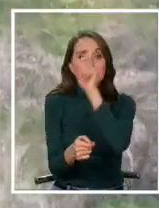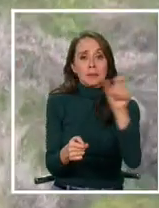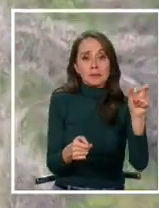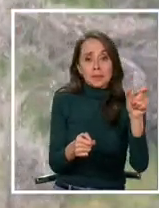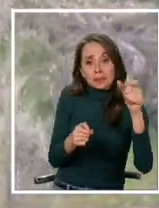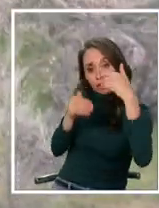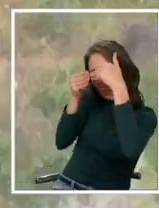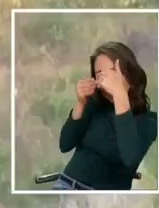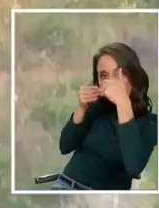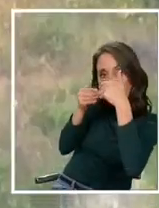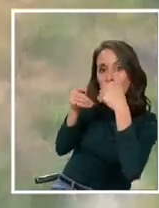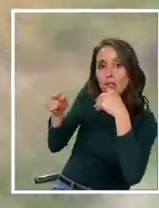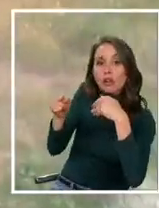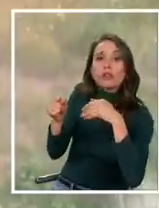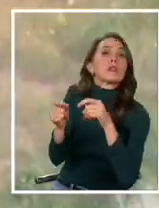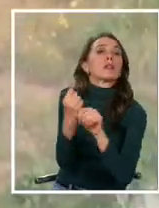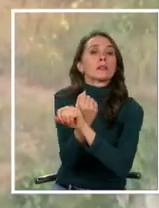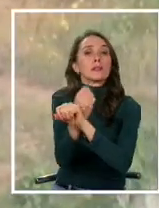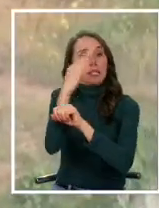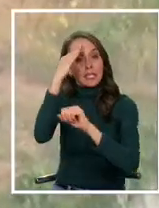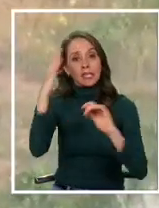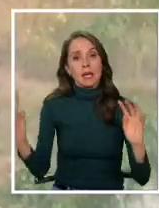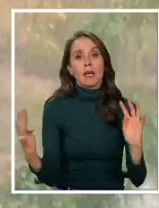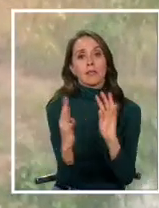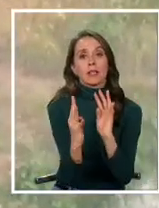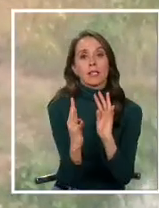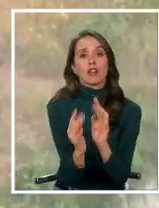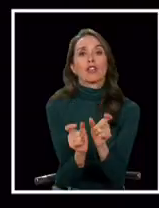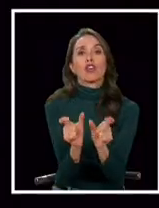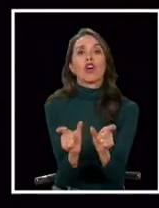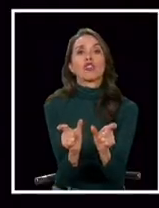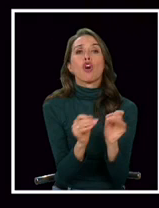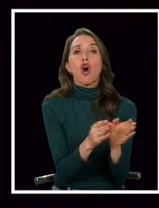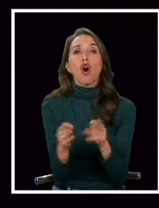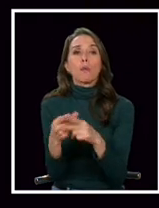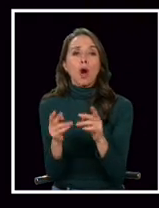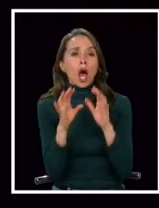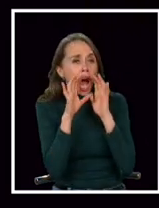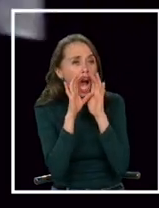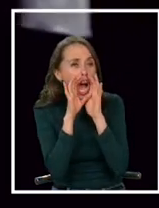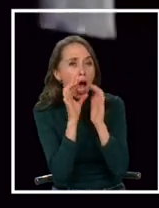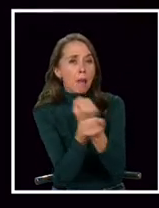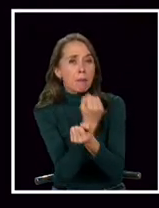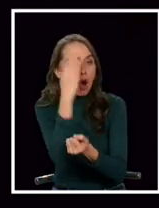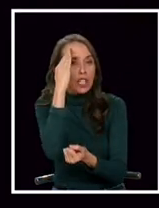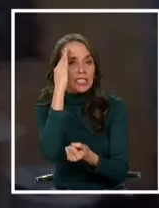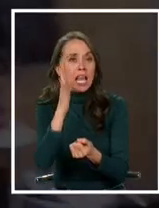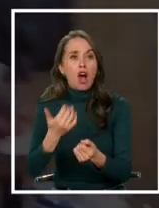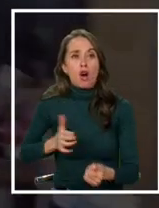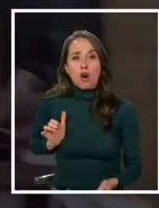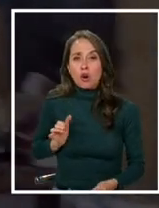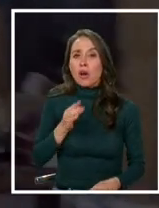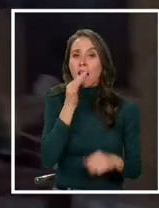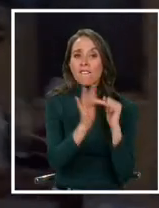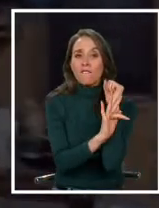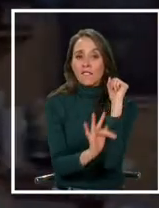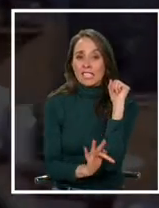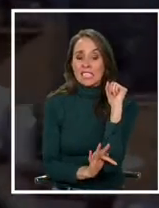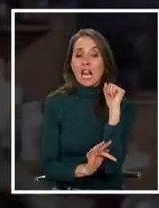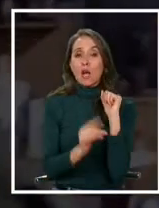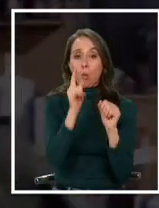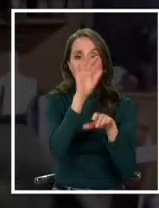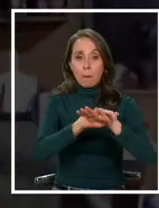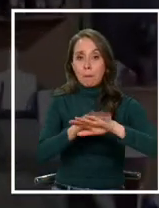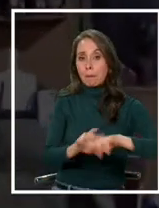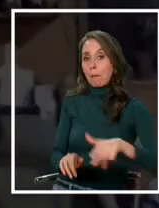y personal de fuerzas de control de orden público policía policía según la fiscalía uno de los